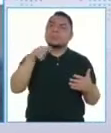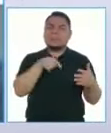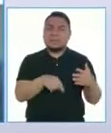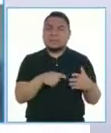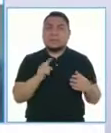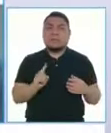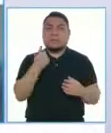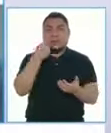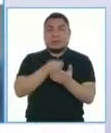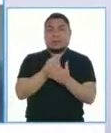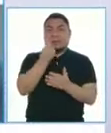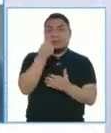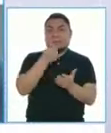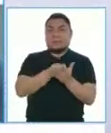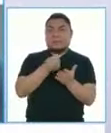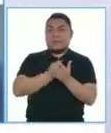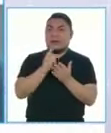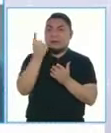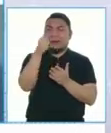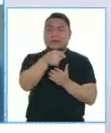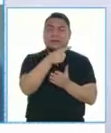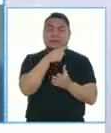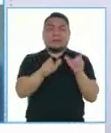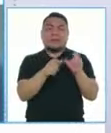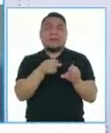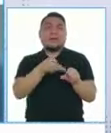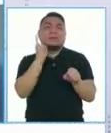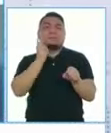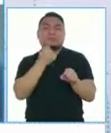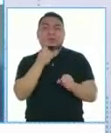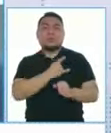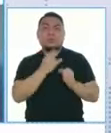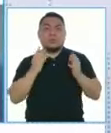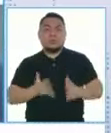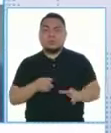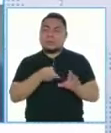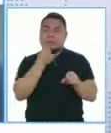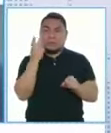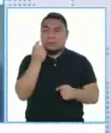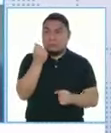el principal en estas deserciones de los universitarios.